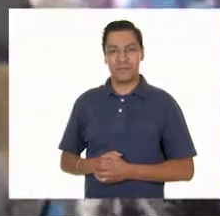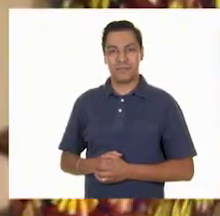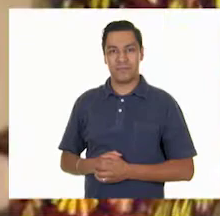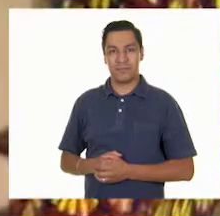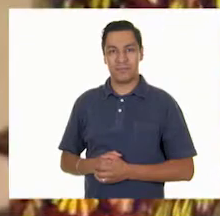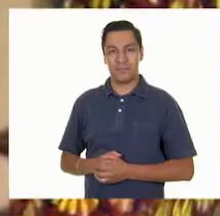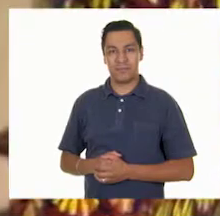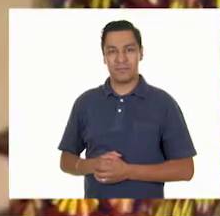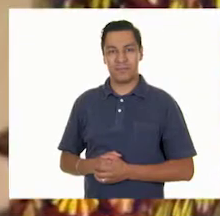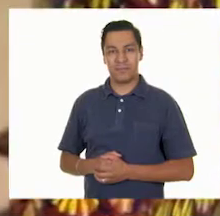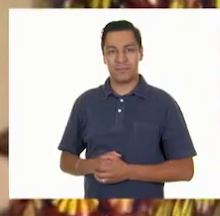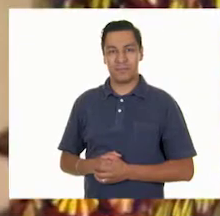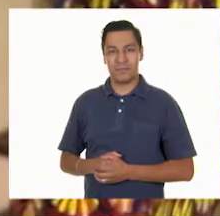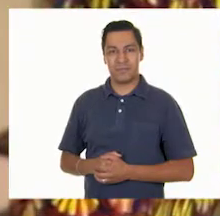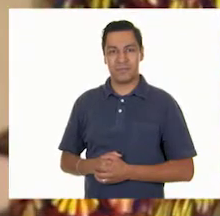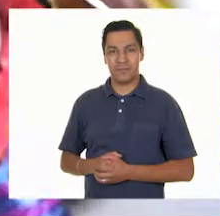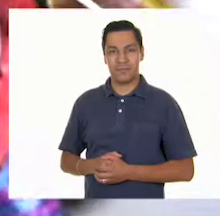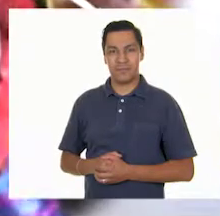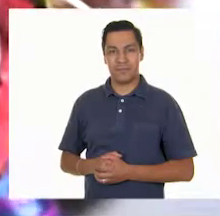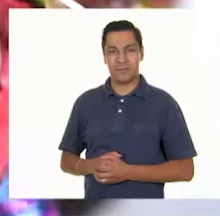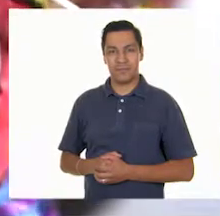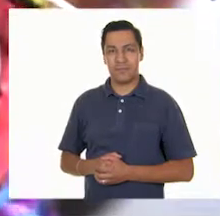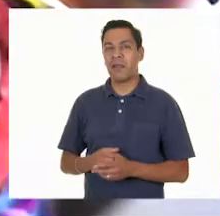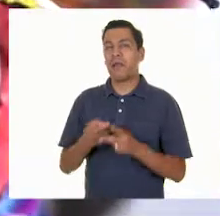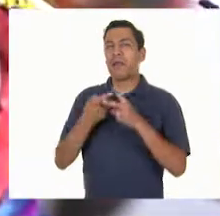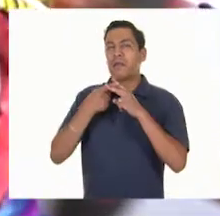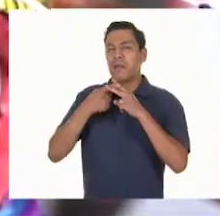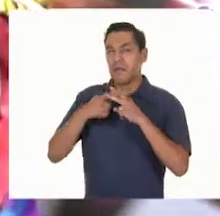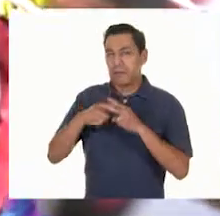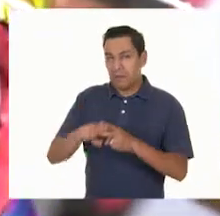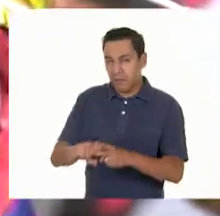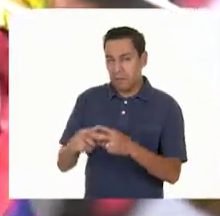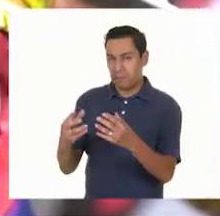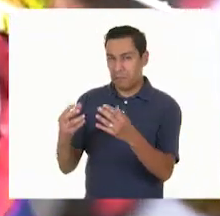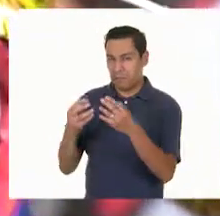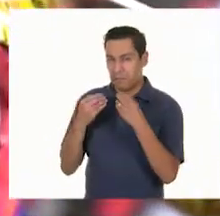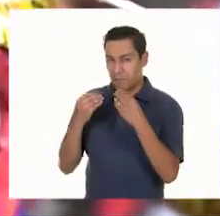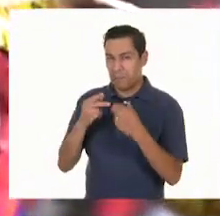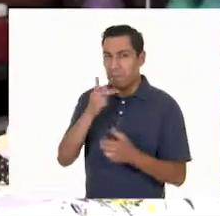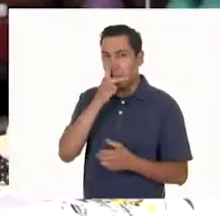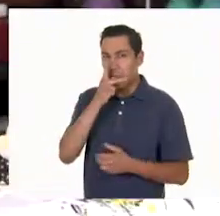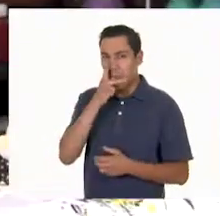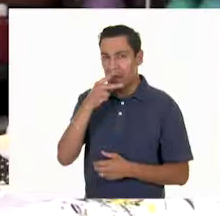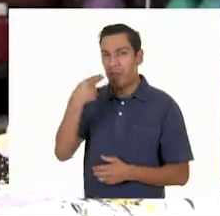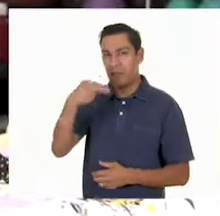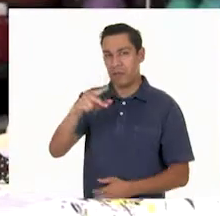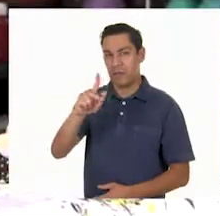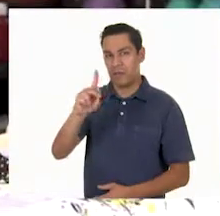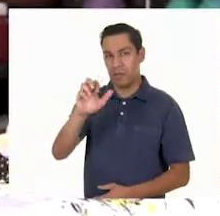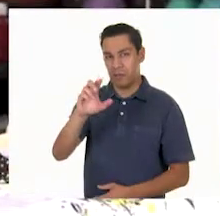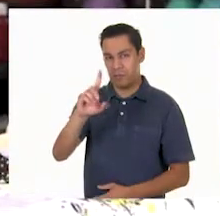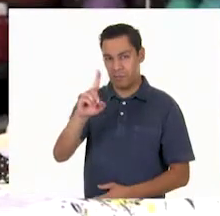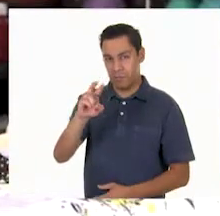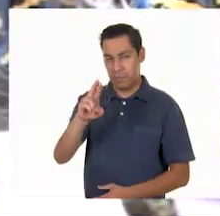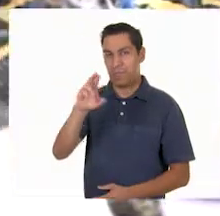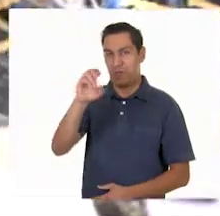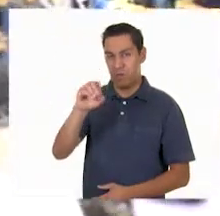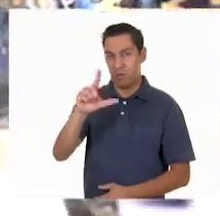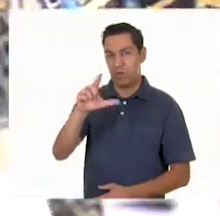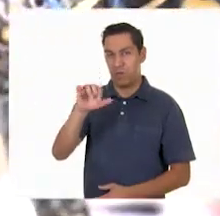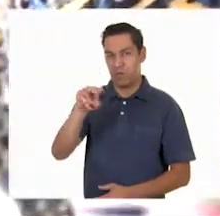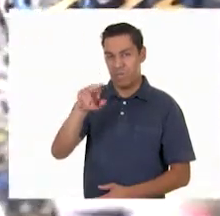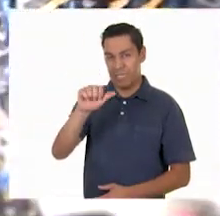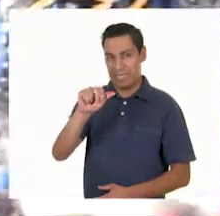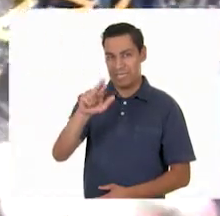un iniciador buen papá europa se llamaba pedro linares lo más que se puede decir que